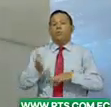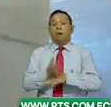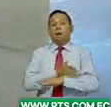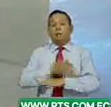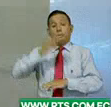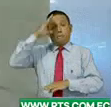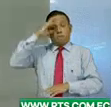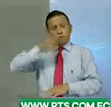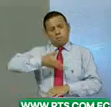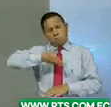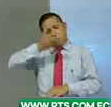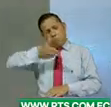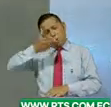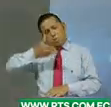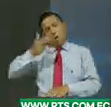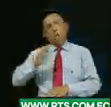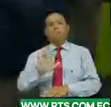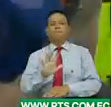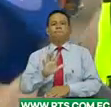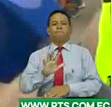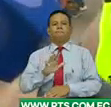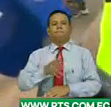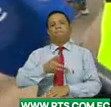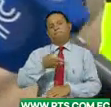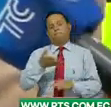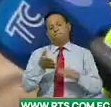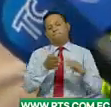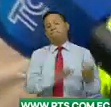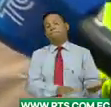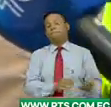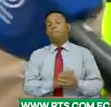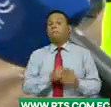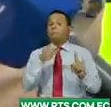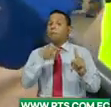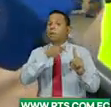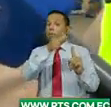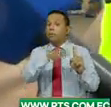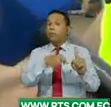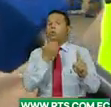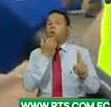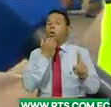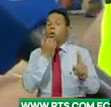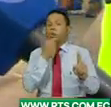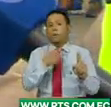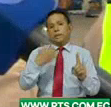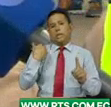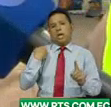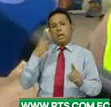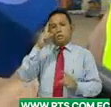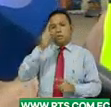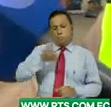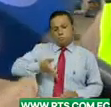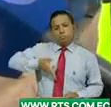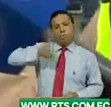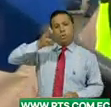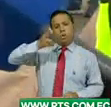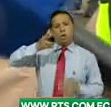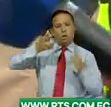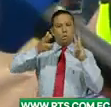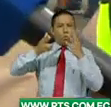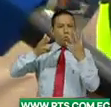que recibió en su cuerpo. A este antisocial se le encontró en su poder un arma de fuego con 4